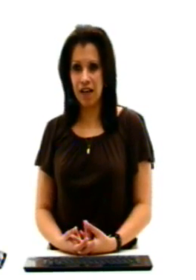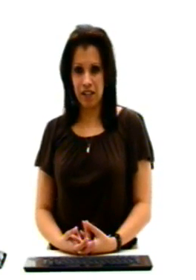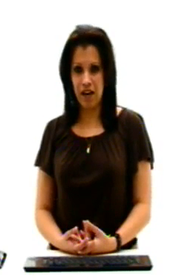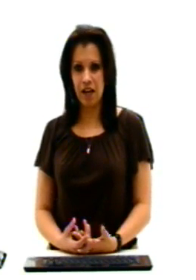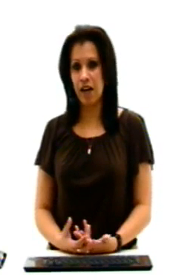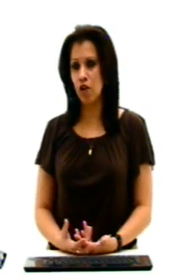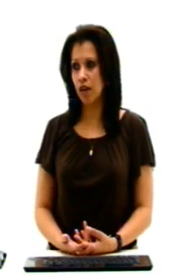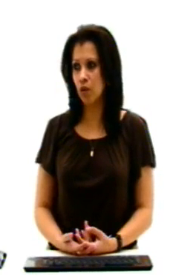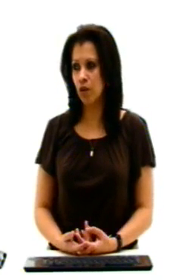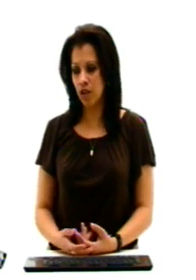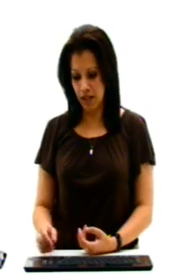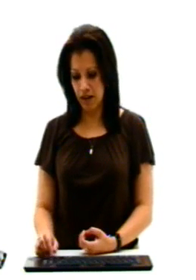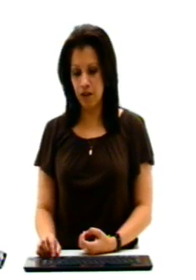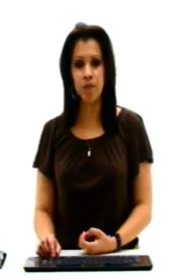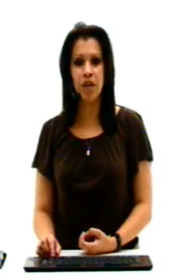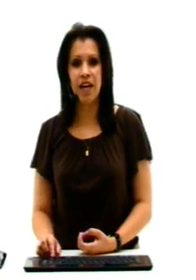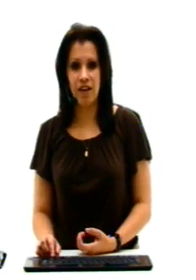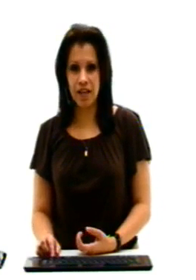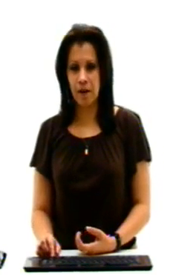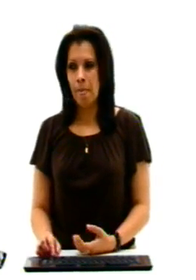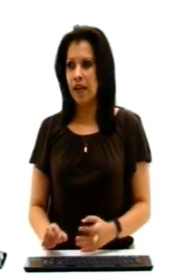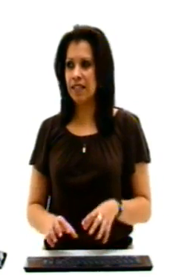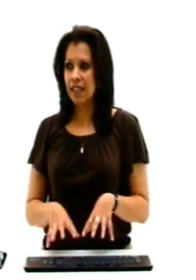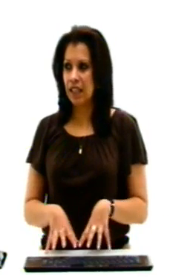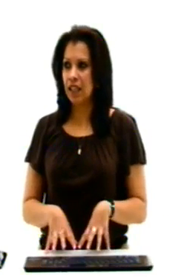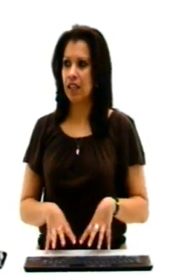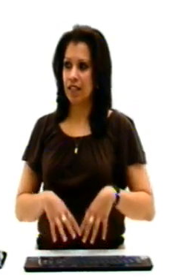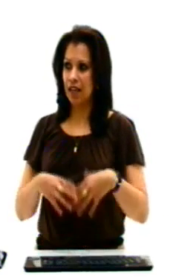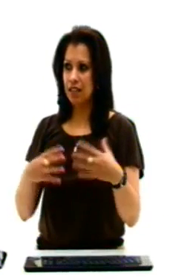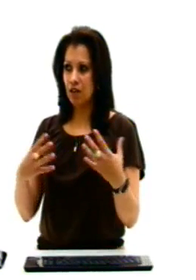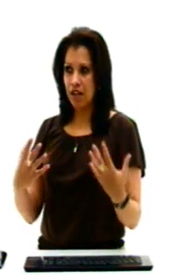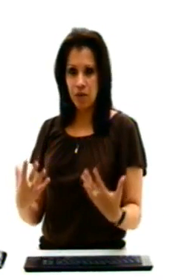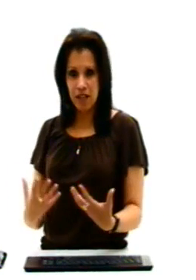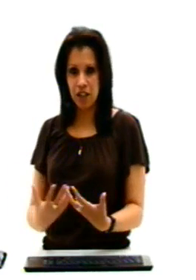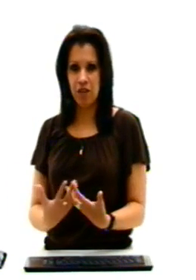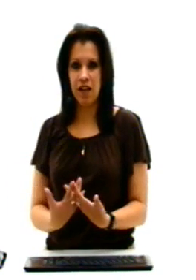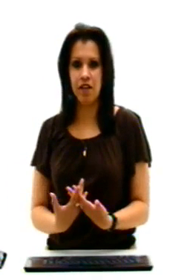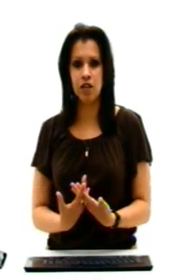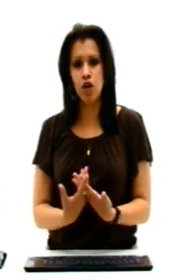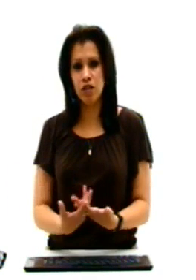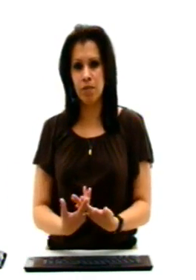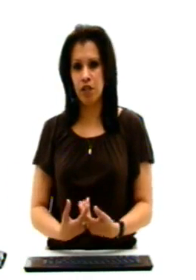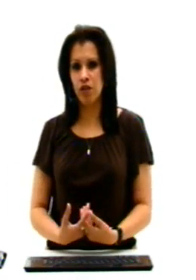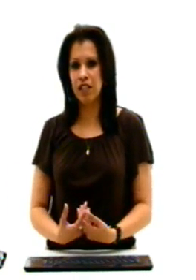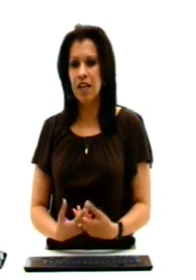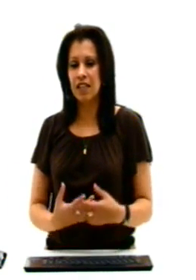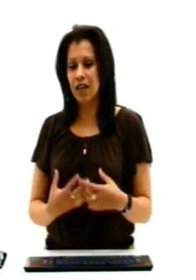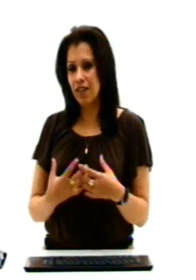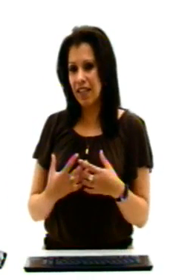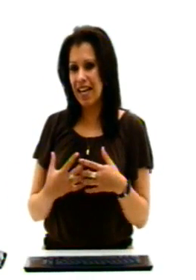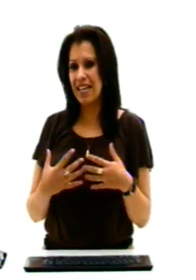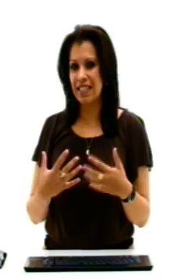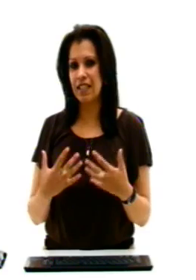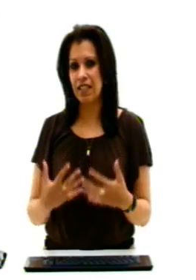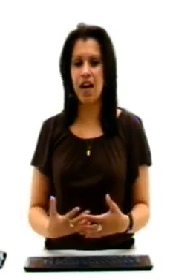que se va a criar ganado vacuno y ganado caballar es aquí que se está desarrollando Estas actividades los españoles se van